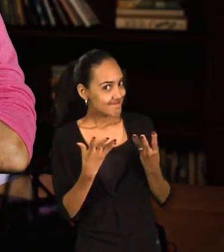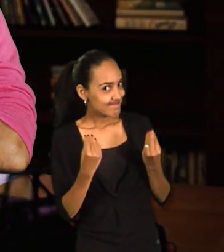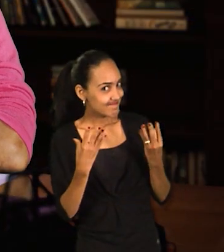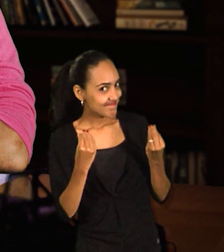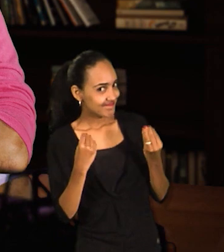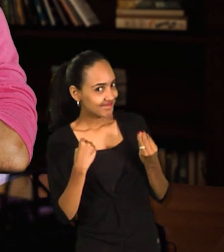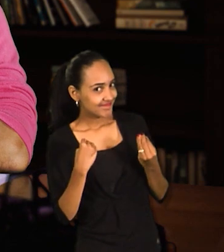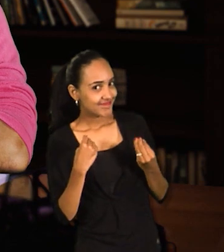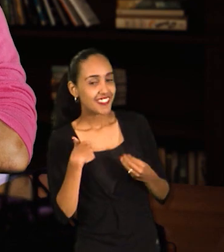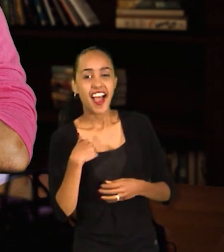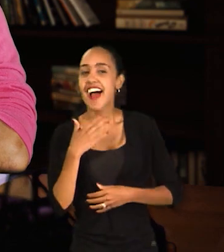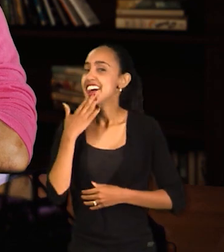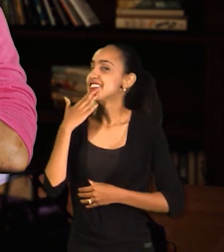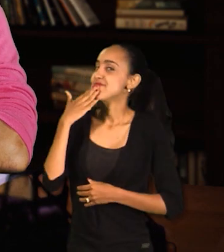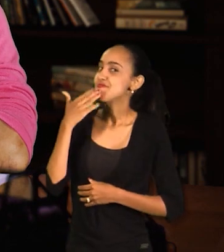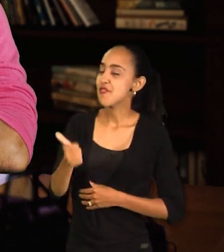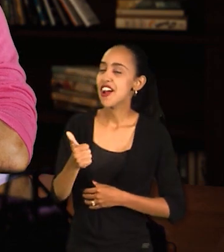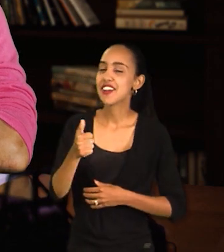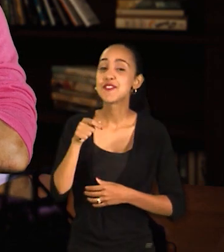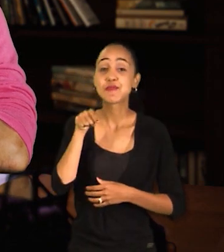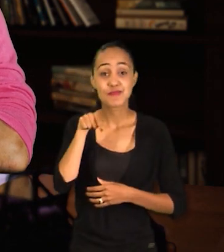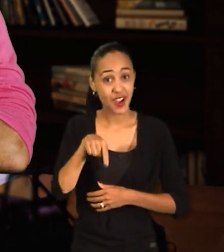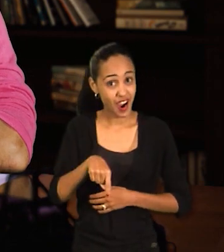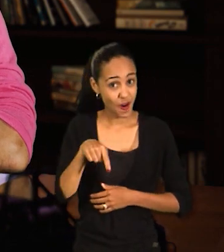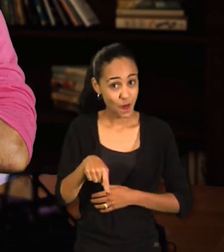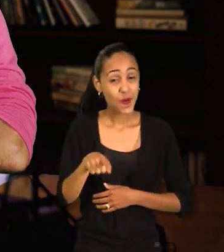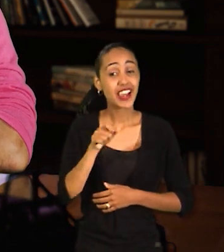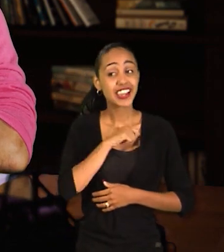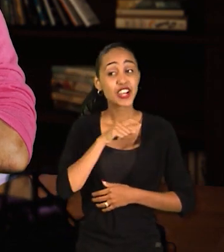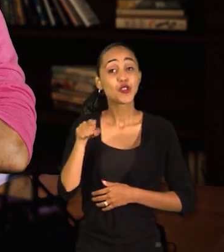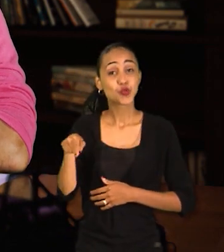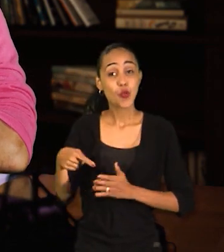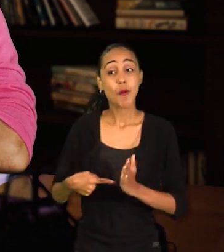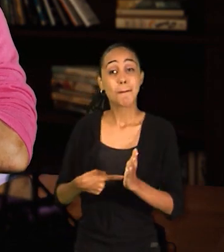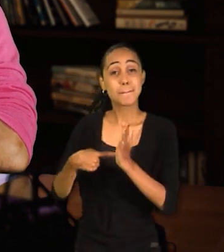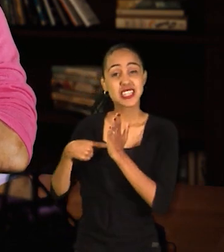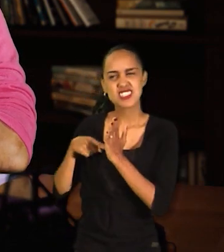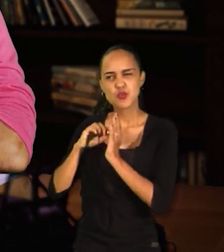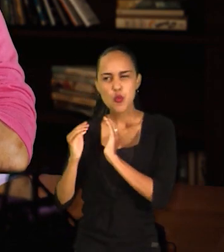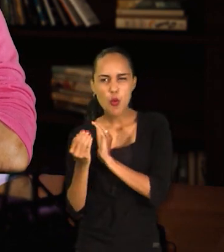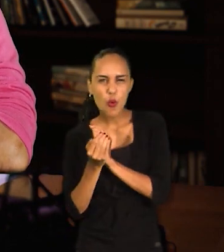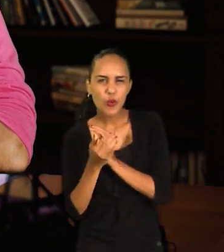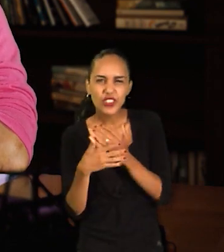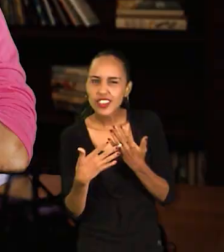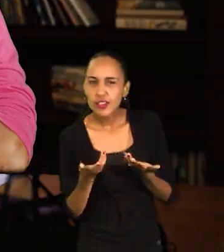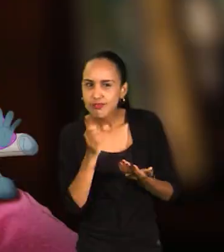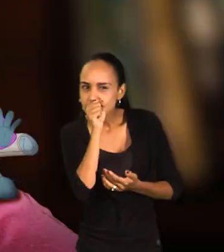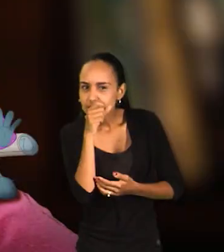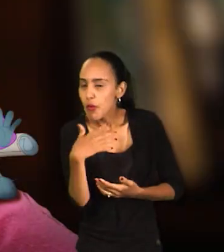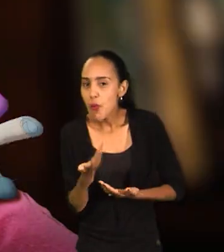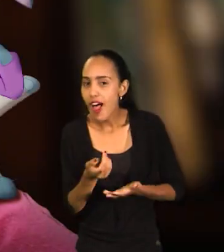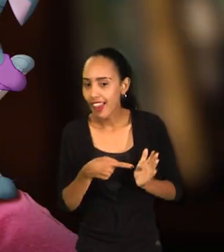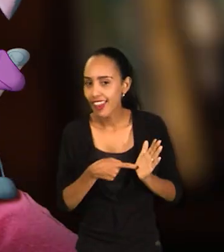¡Muchisísimísimo! ¡Qué bien! Porque ahora quiero que me enseñes eso que tienes ahí escondido con tanto